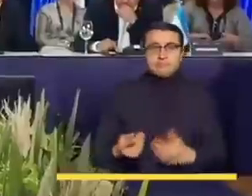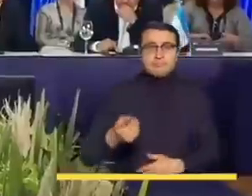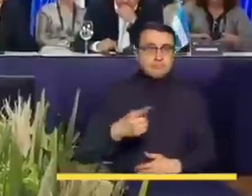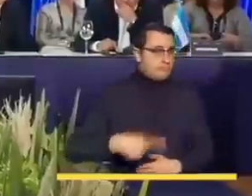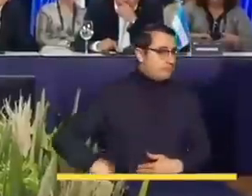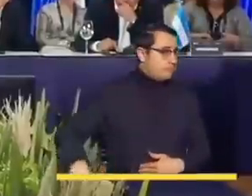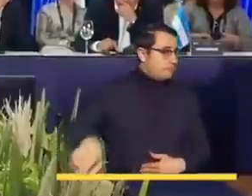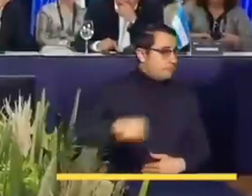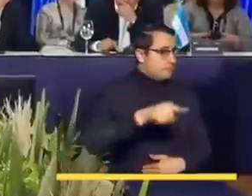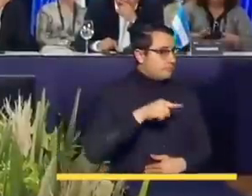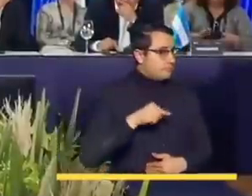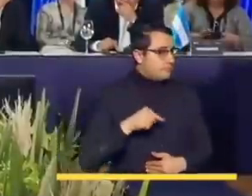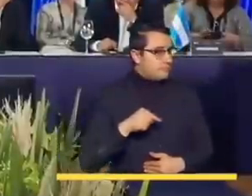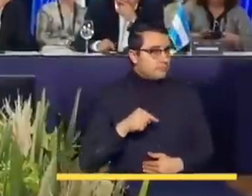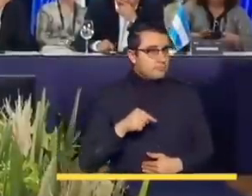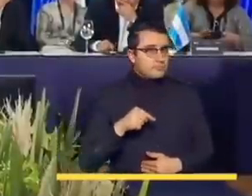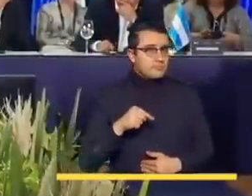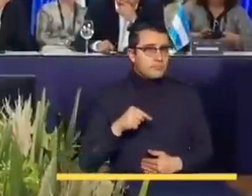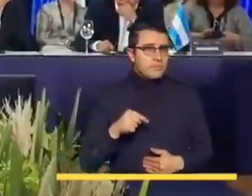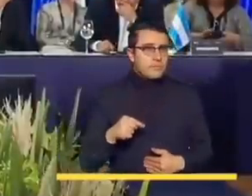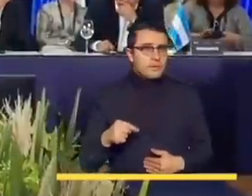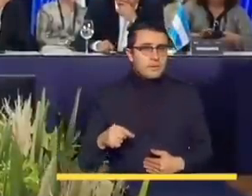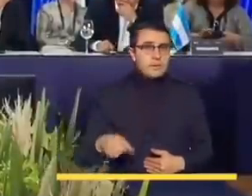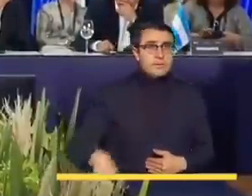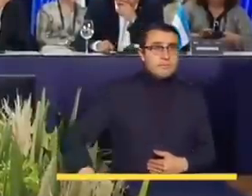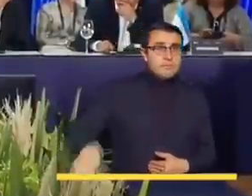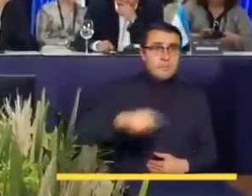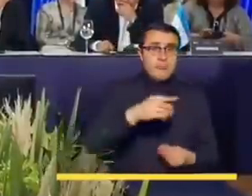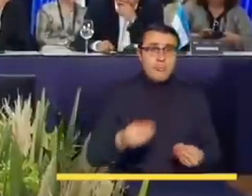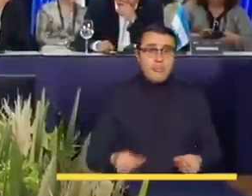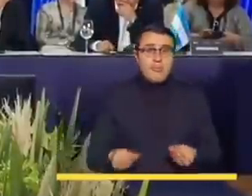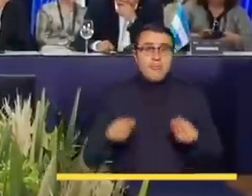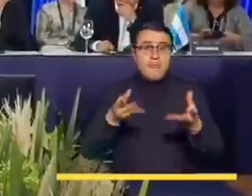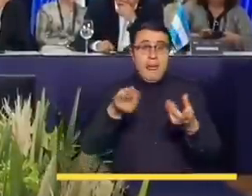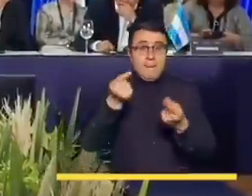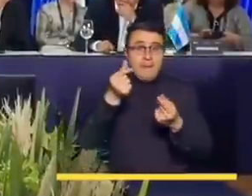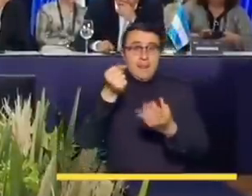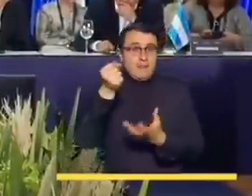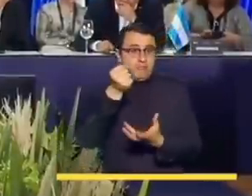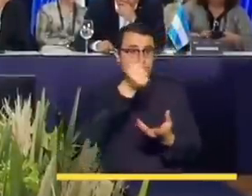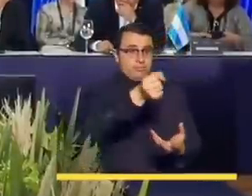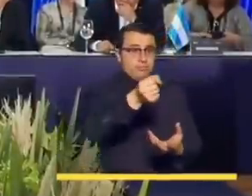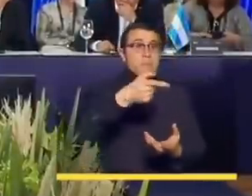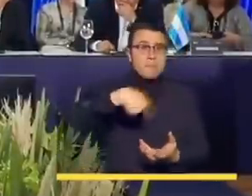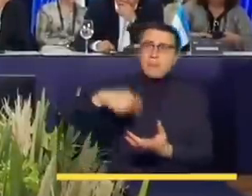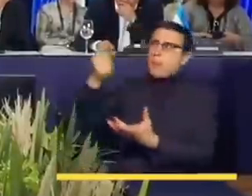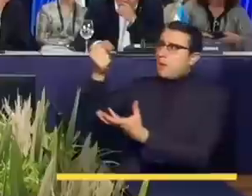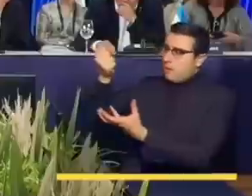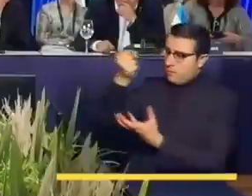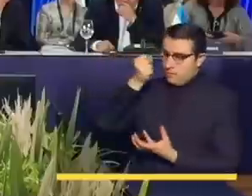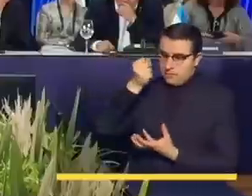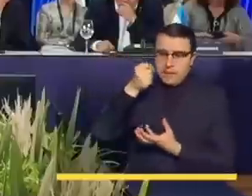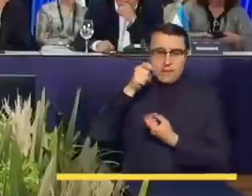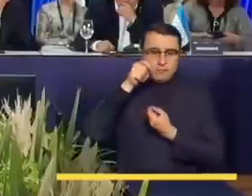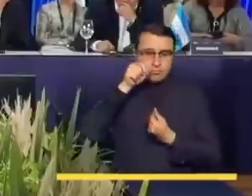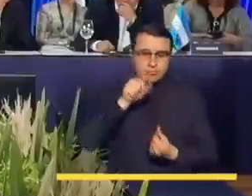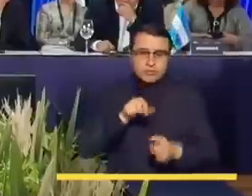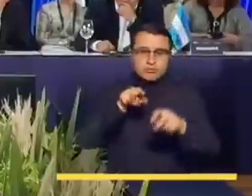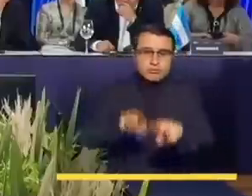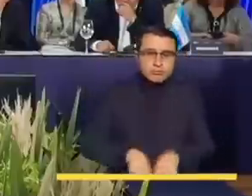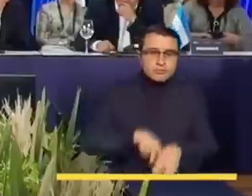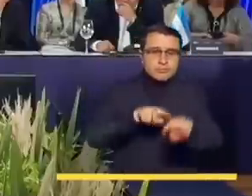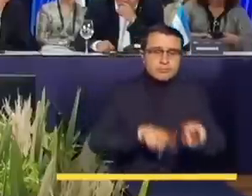entrega un río para que cultiven sus parcelas, sean